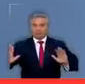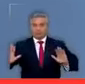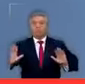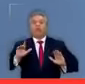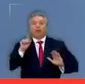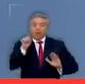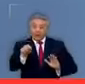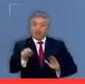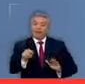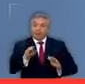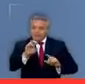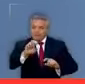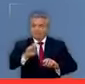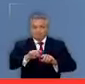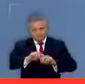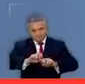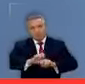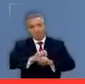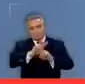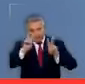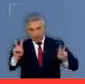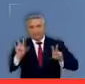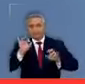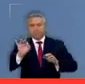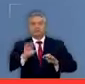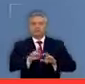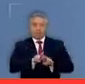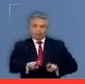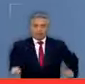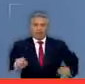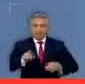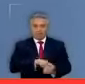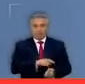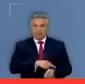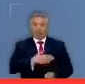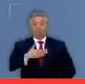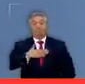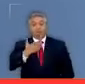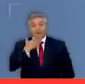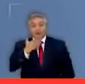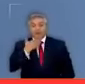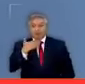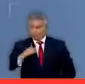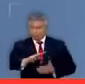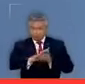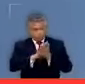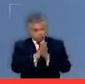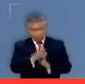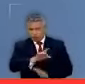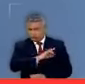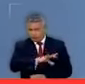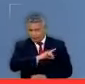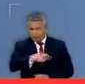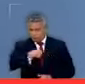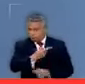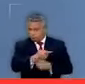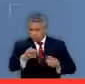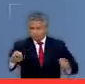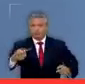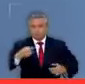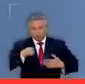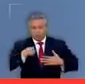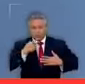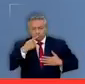la tranquilidad de nuestras familias. Quiero también compartir con todos mis compatriotas mi